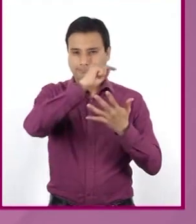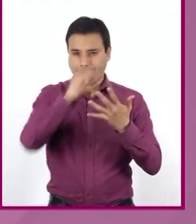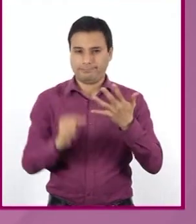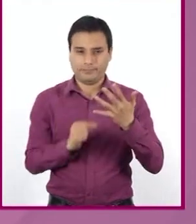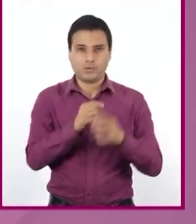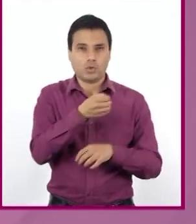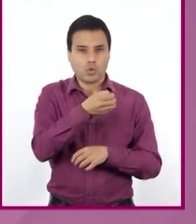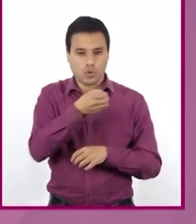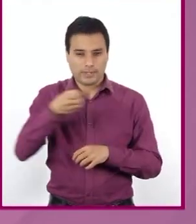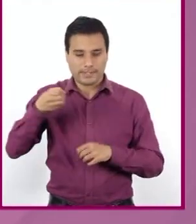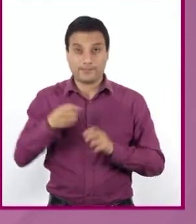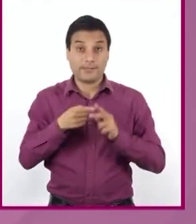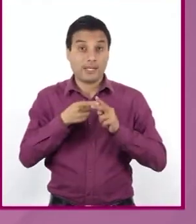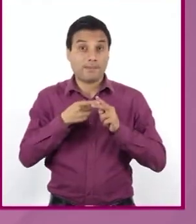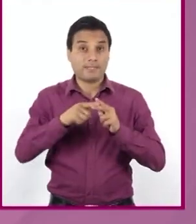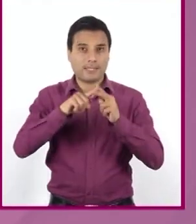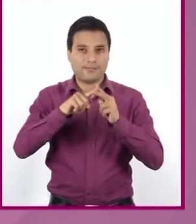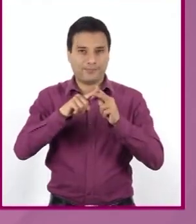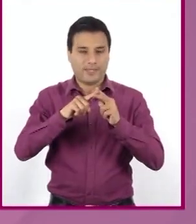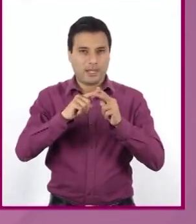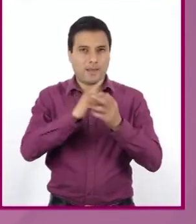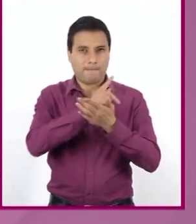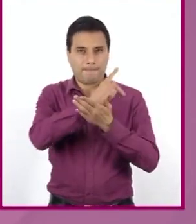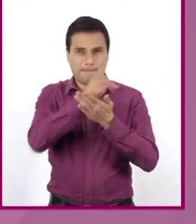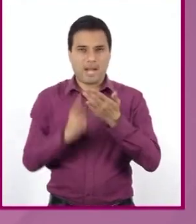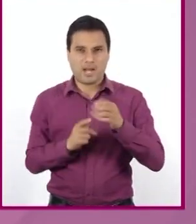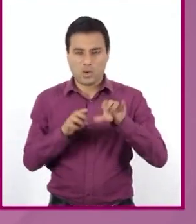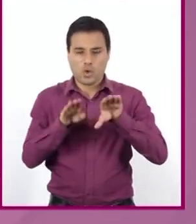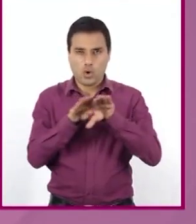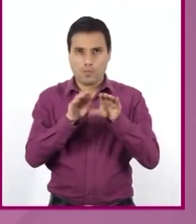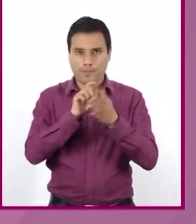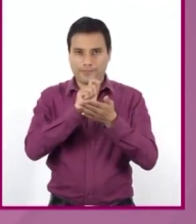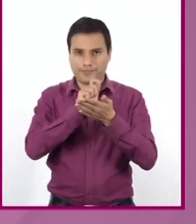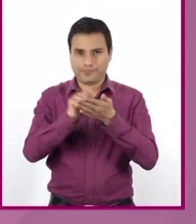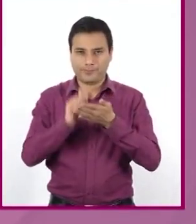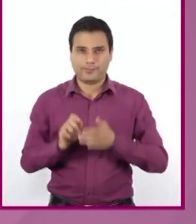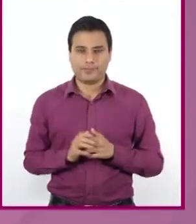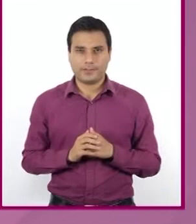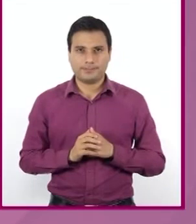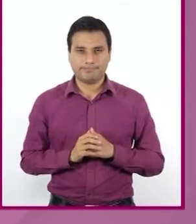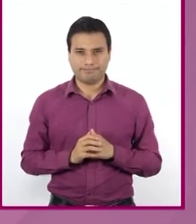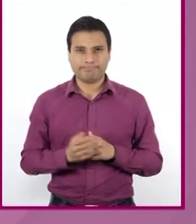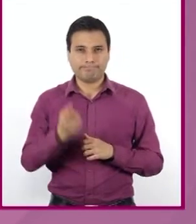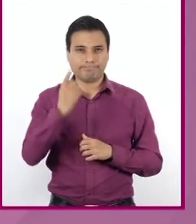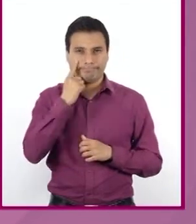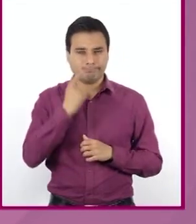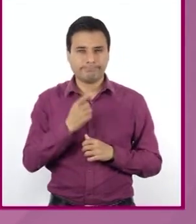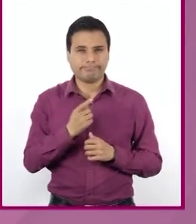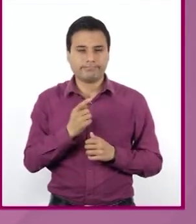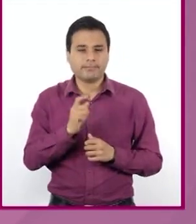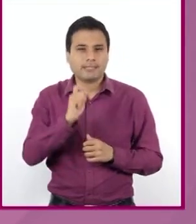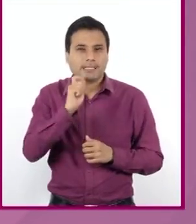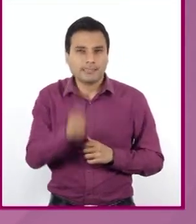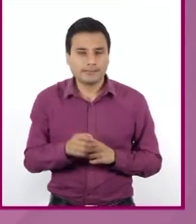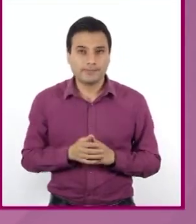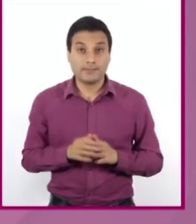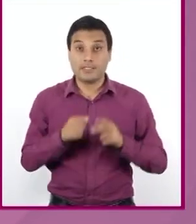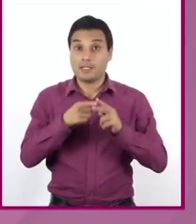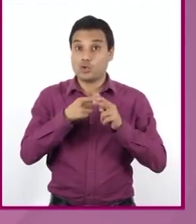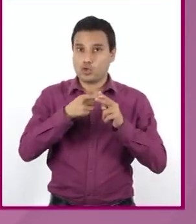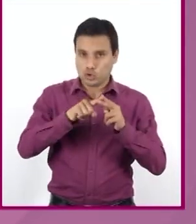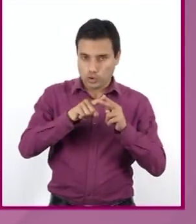texto. Inicio por la planificación de la redacción, que incluya los siguientes apartados: